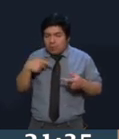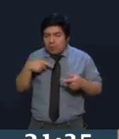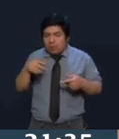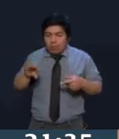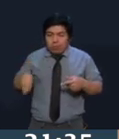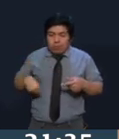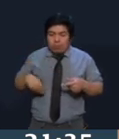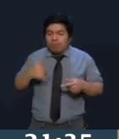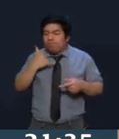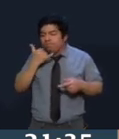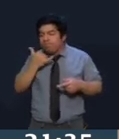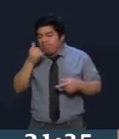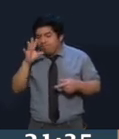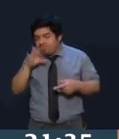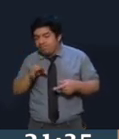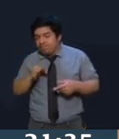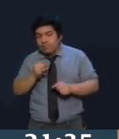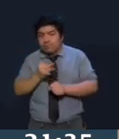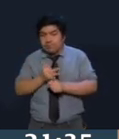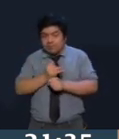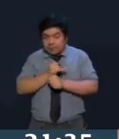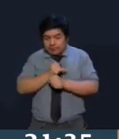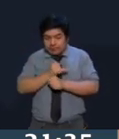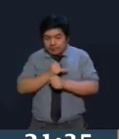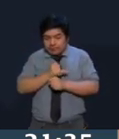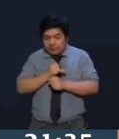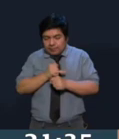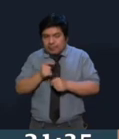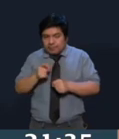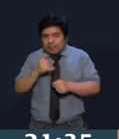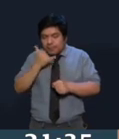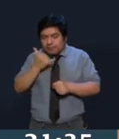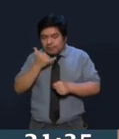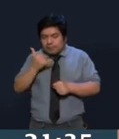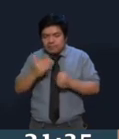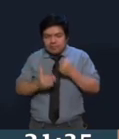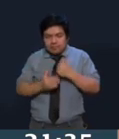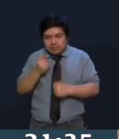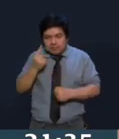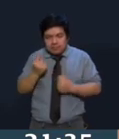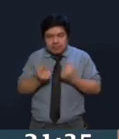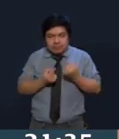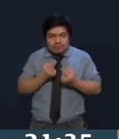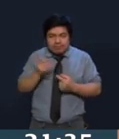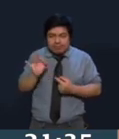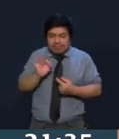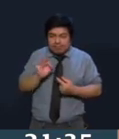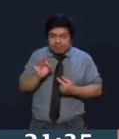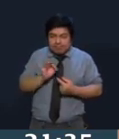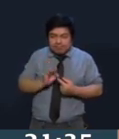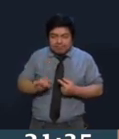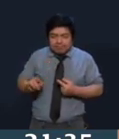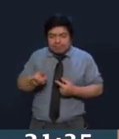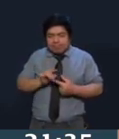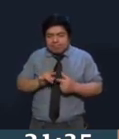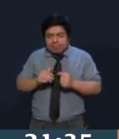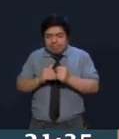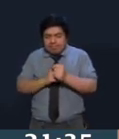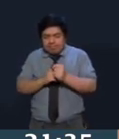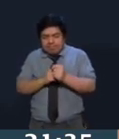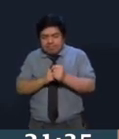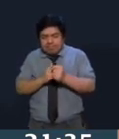López Obrador dijo que se investiga la causa de este error humano porque cabe la posibilidad de que haya